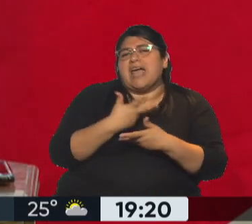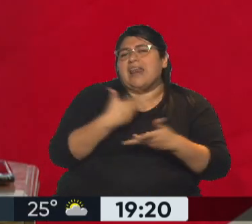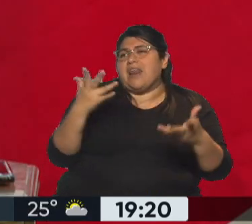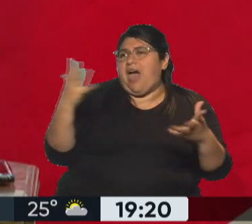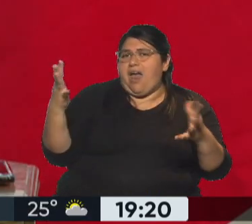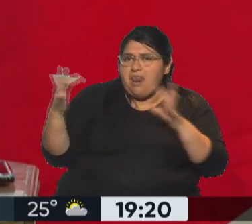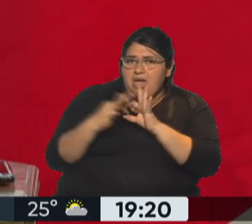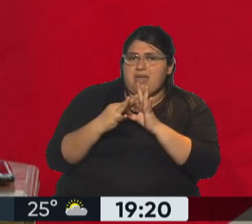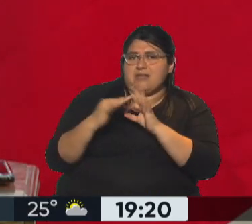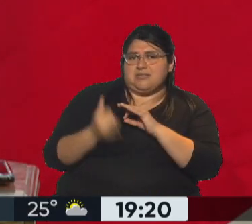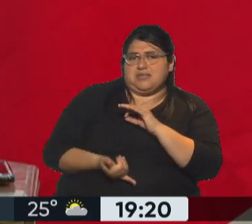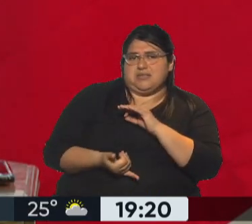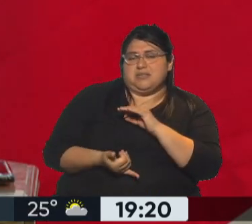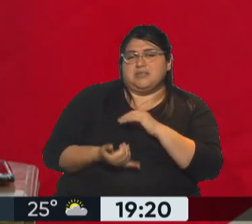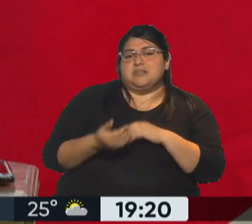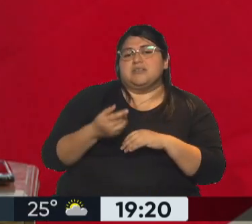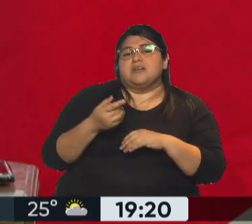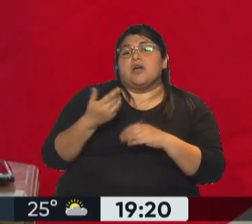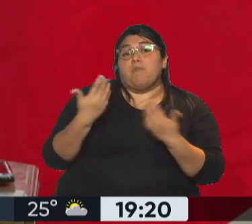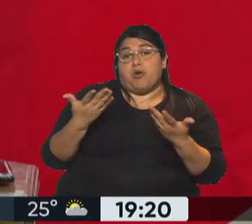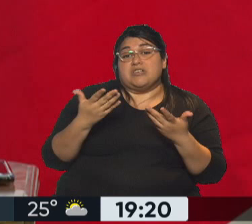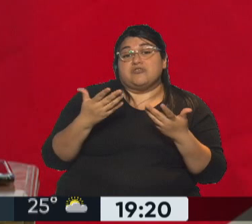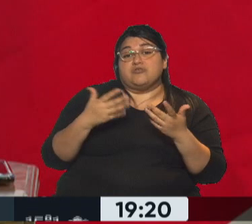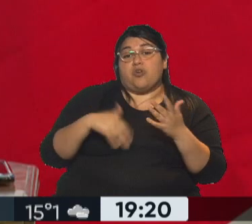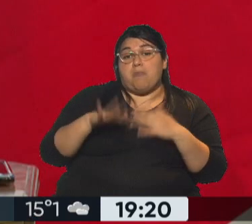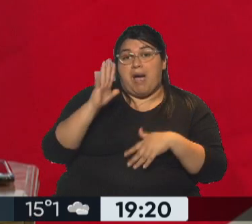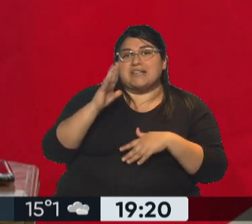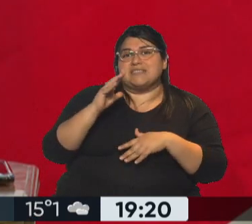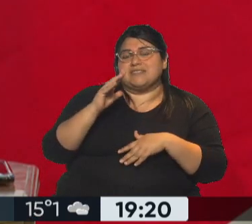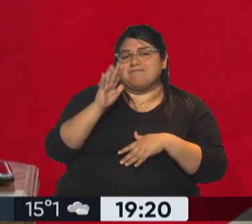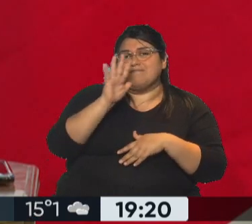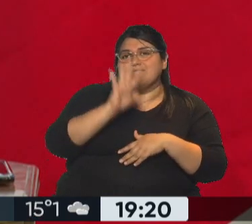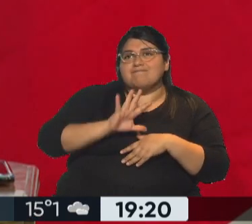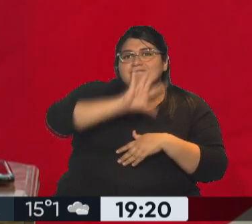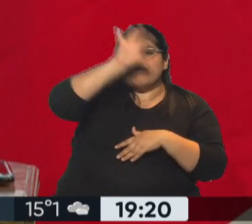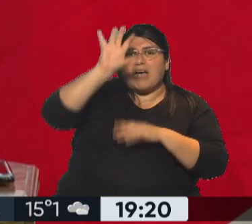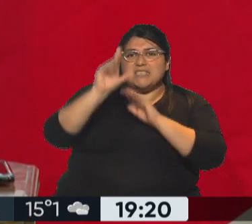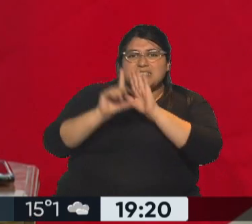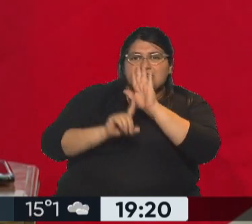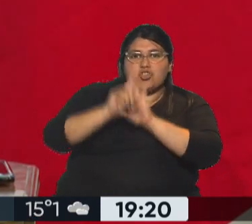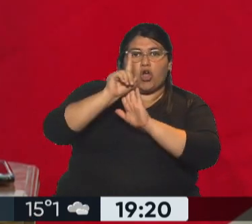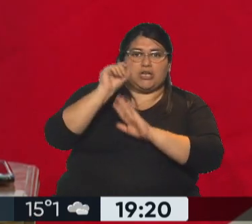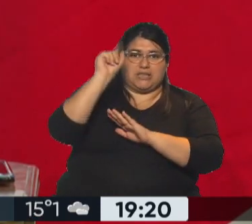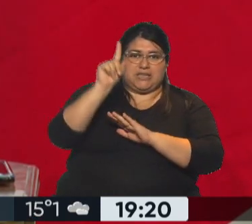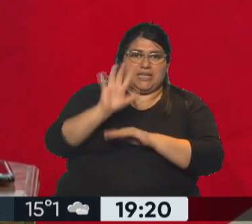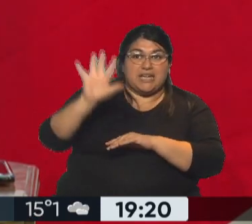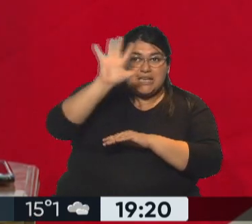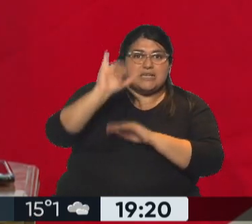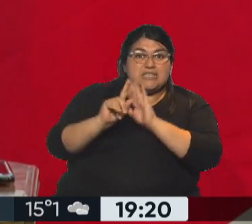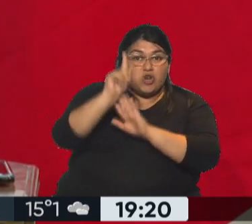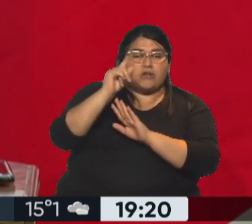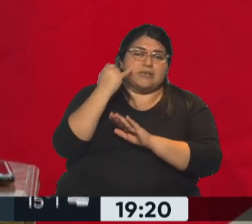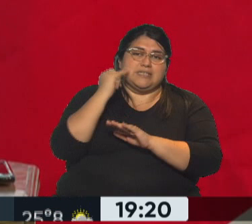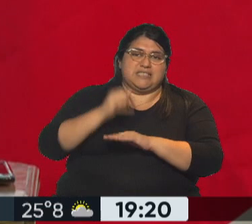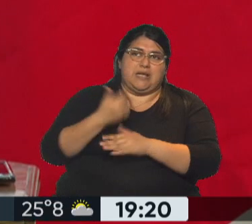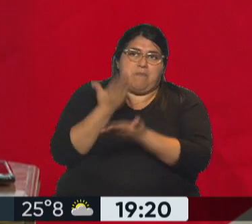eso insisto en que la discusión salga del hemisferio norte y se traslade a todo el mundo. Cuando participamos en el